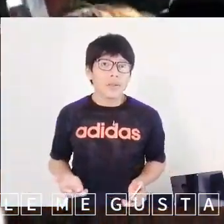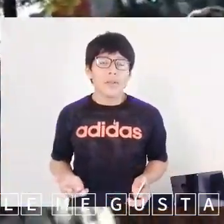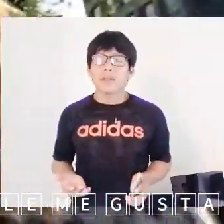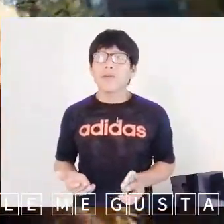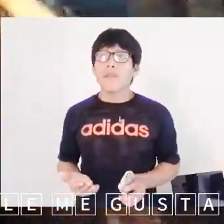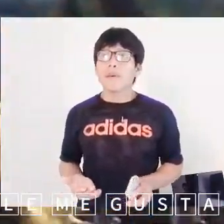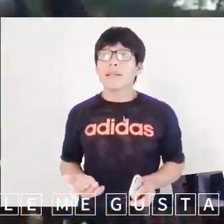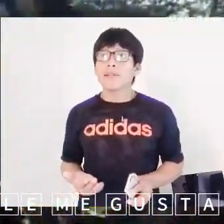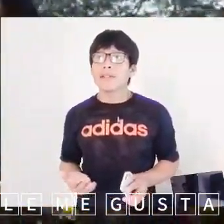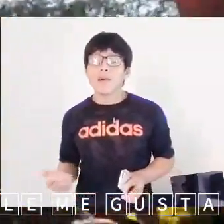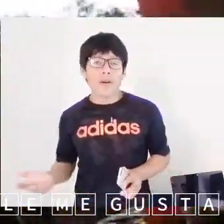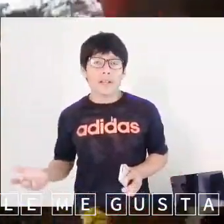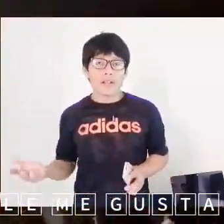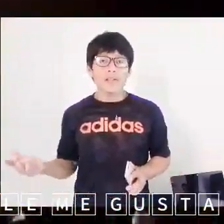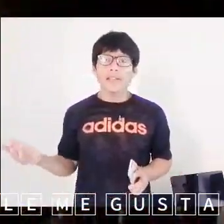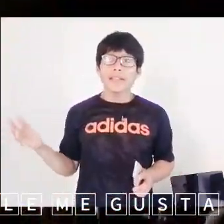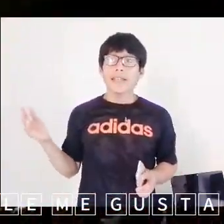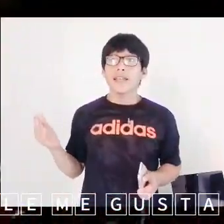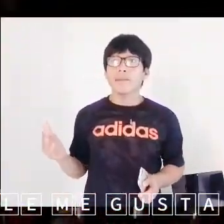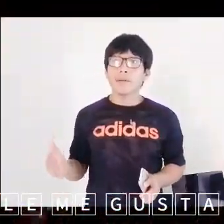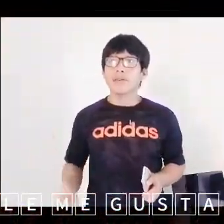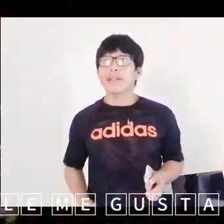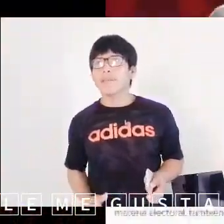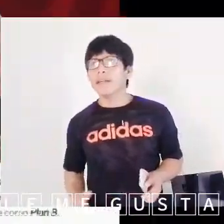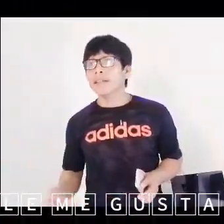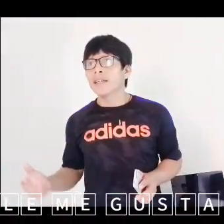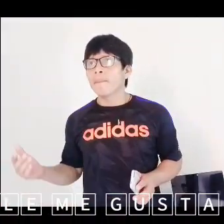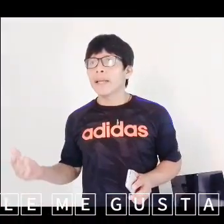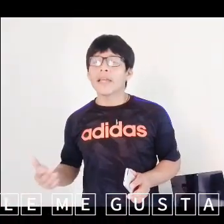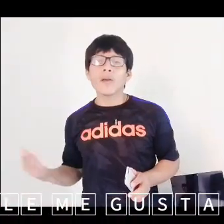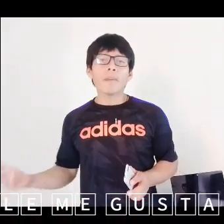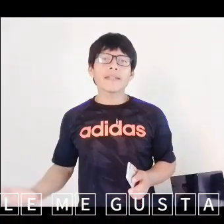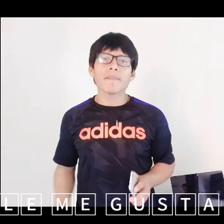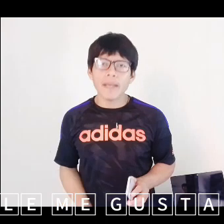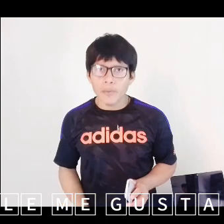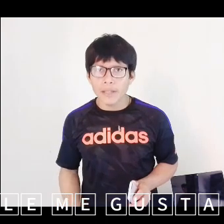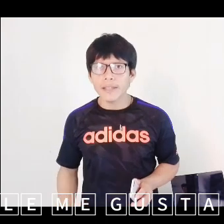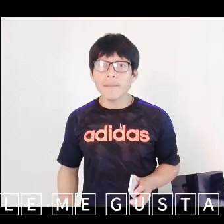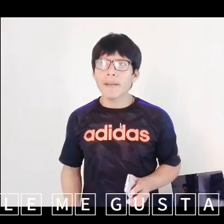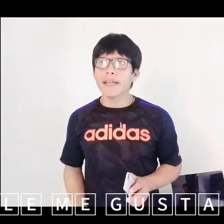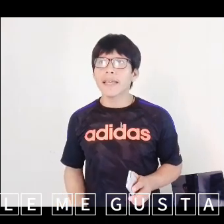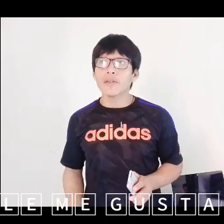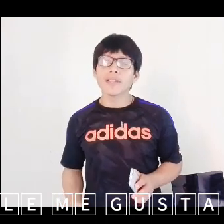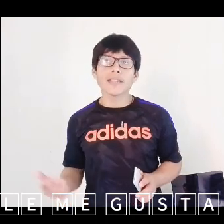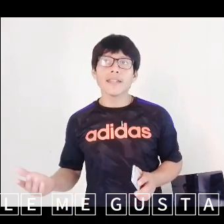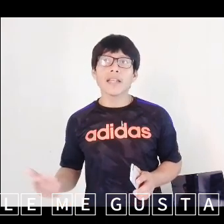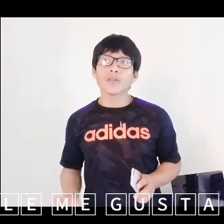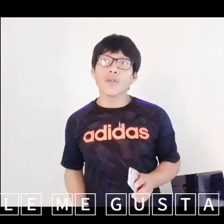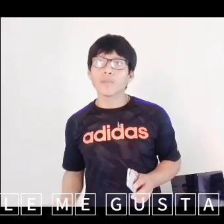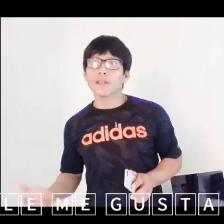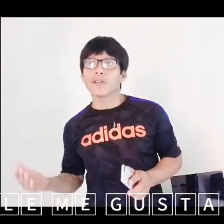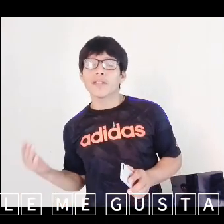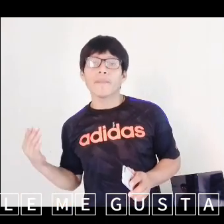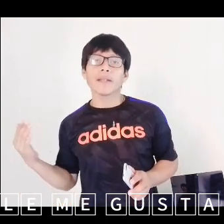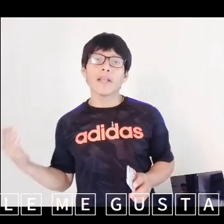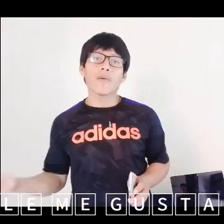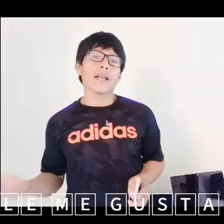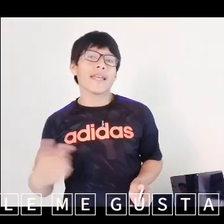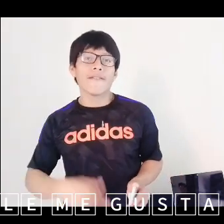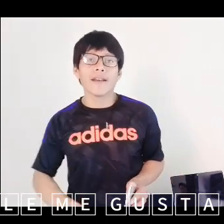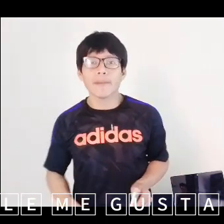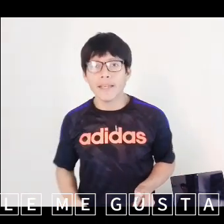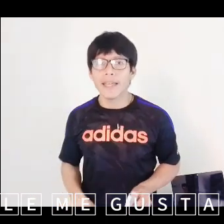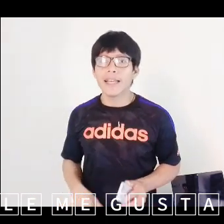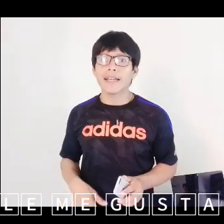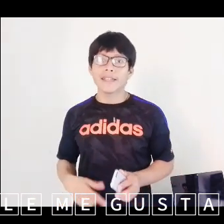abandonar solito a mis compañeros de coalición, así que mejor también. Para que no pasen vergüenza, para que no se sientan solos, pues yo también tengo